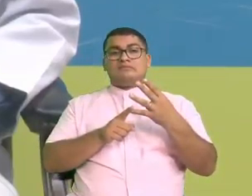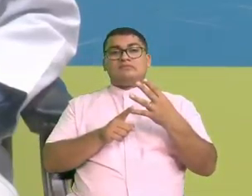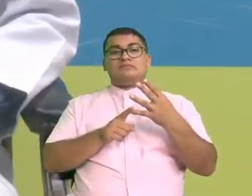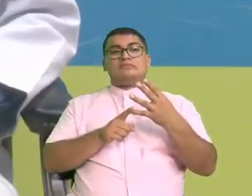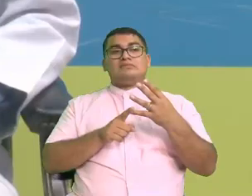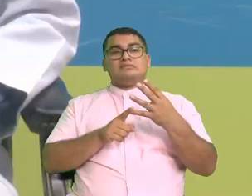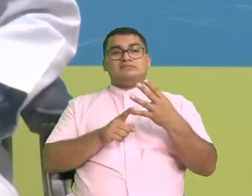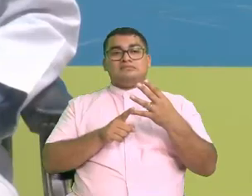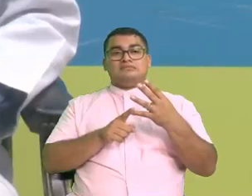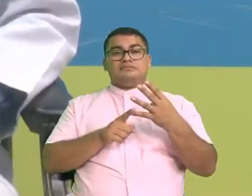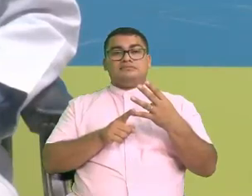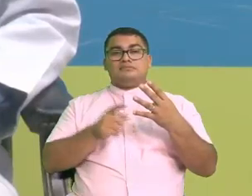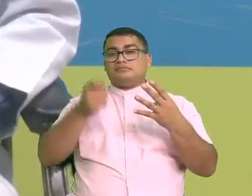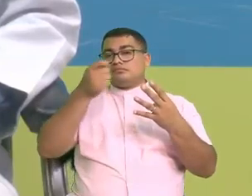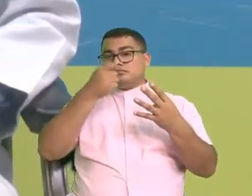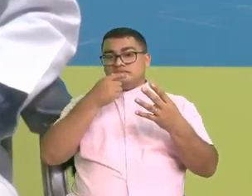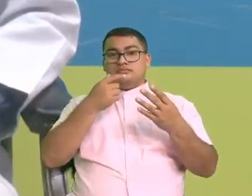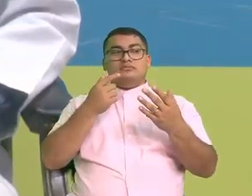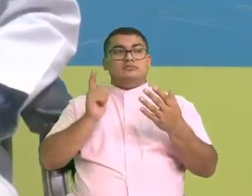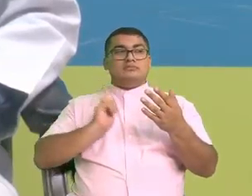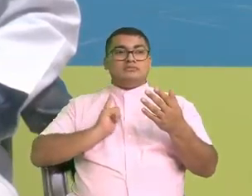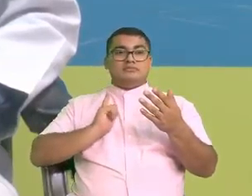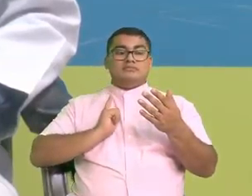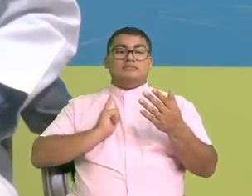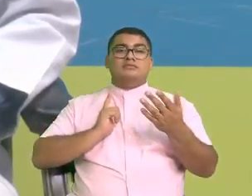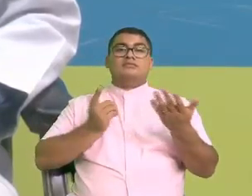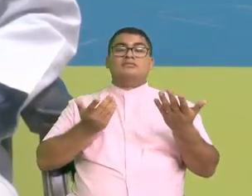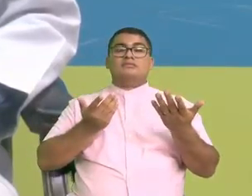cuatro medicamentos. ¿Mucolíticos? Sí. Y